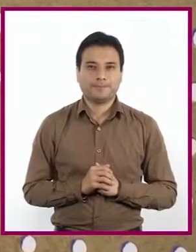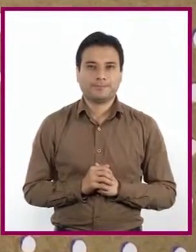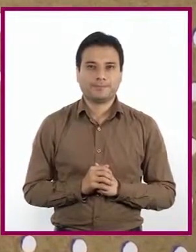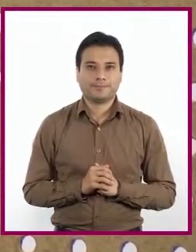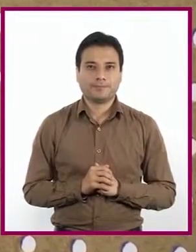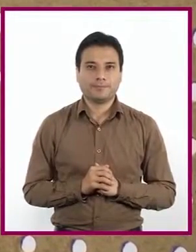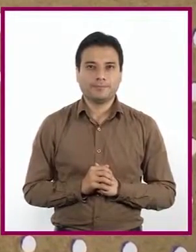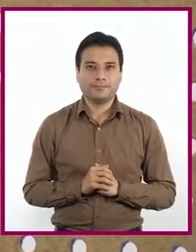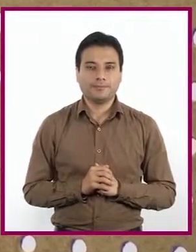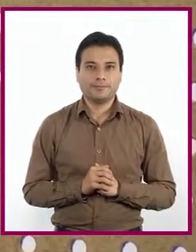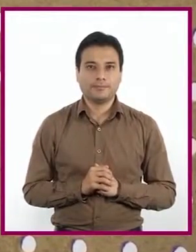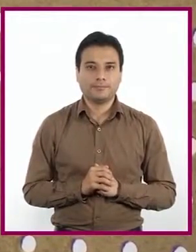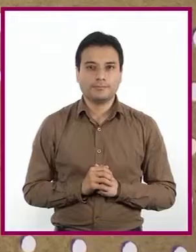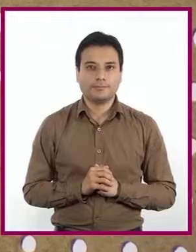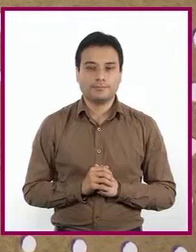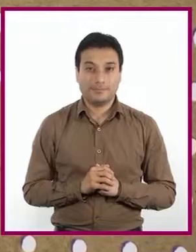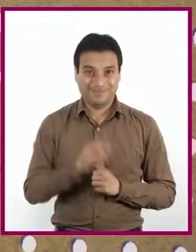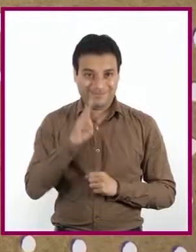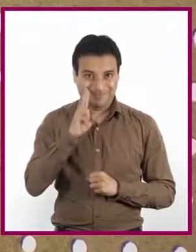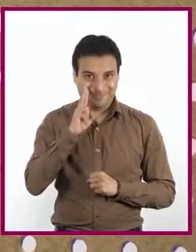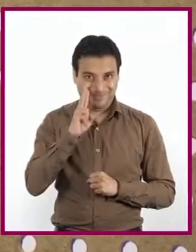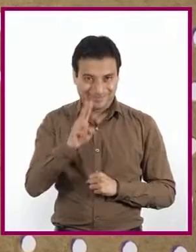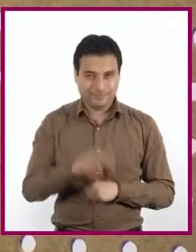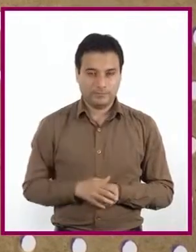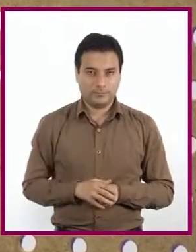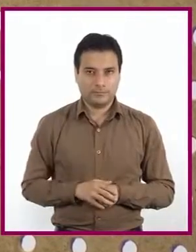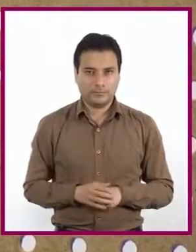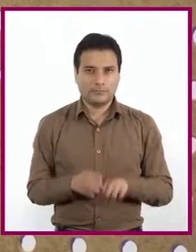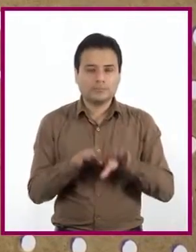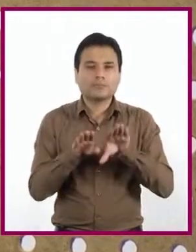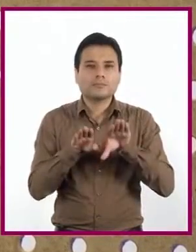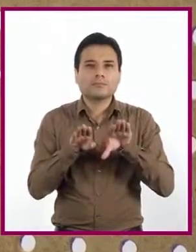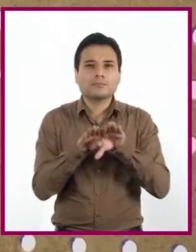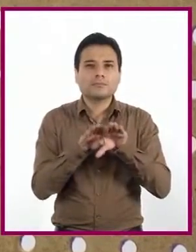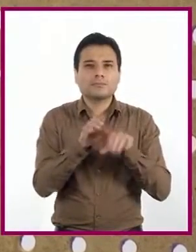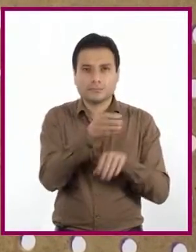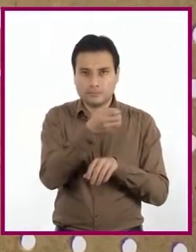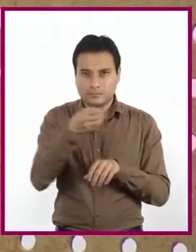cloro. Si ustedes observan, entonces quedan de la siguiente manera.